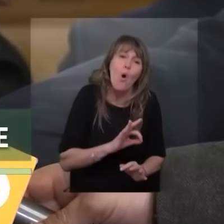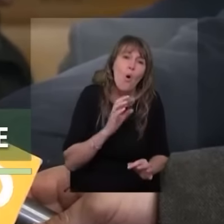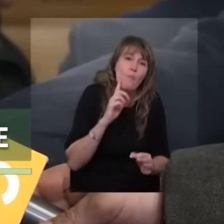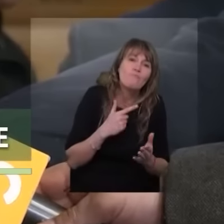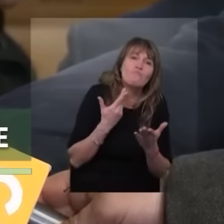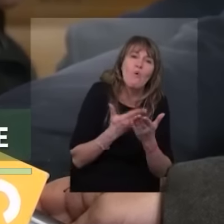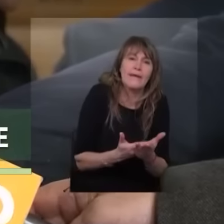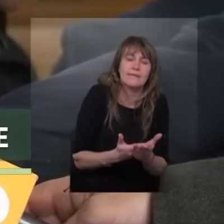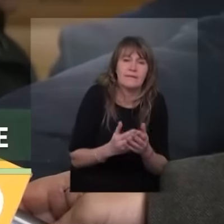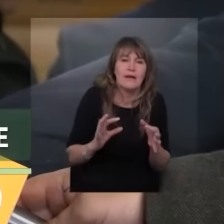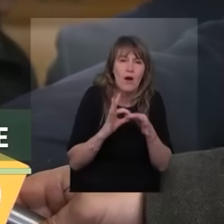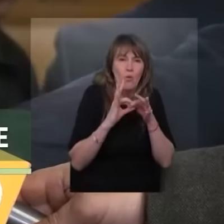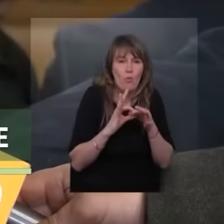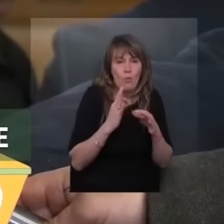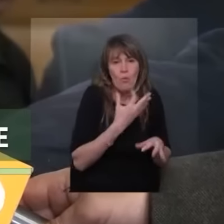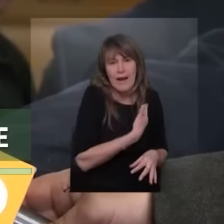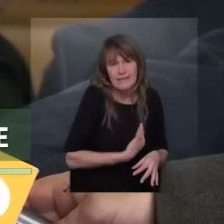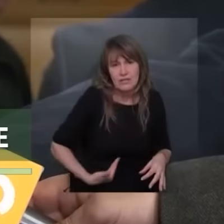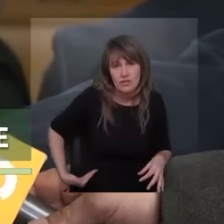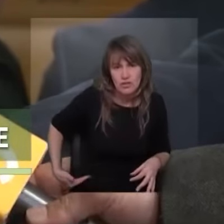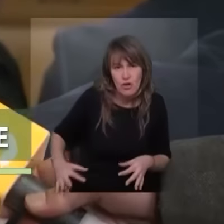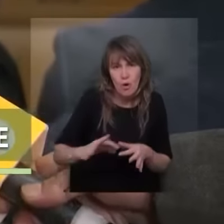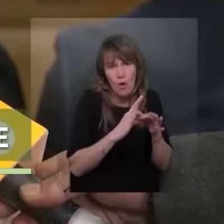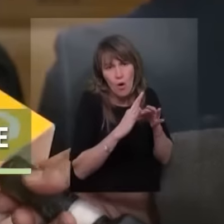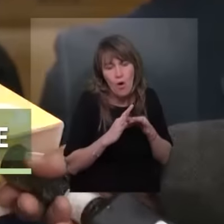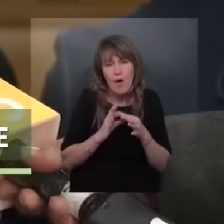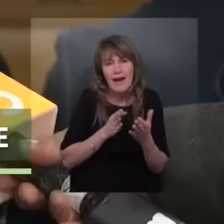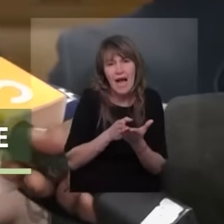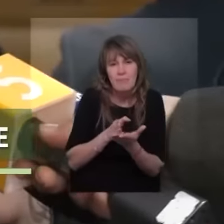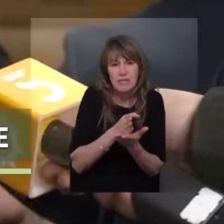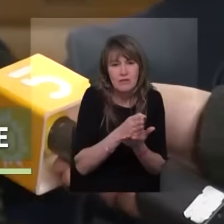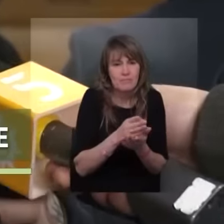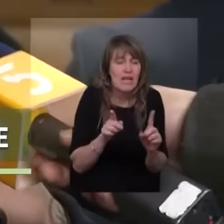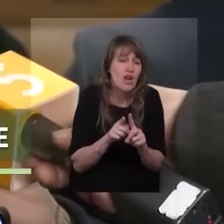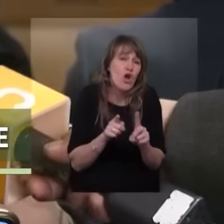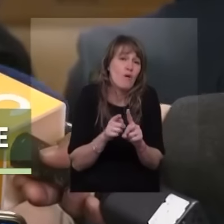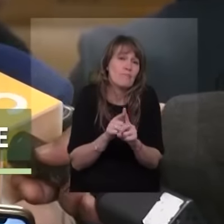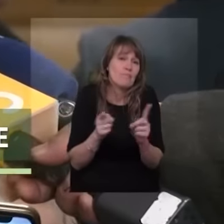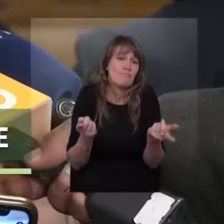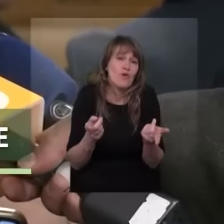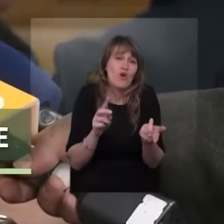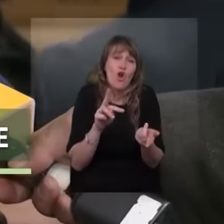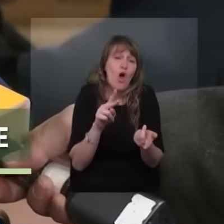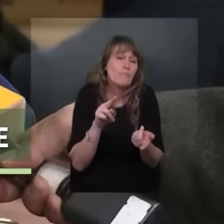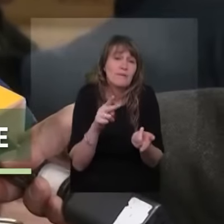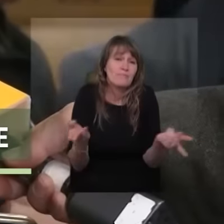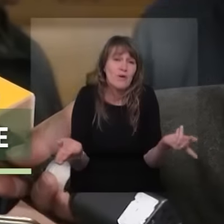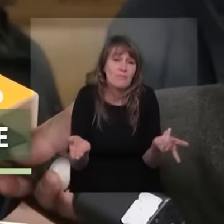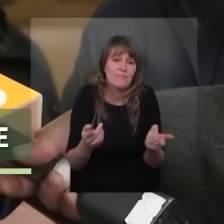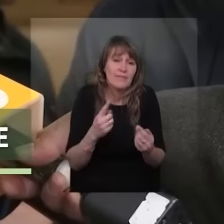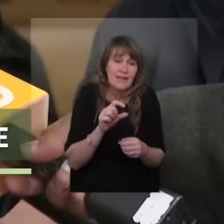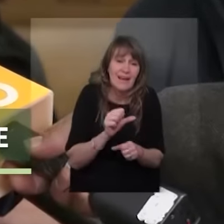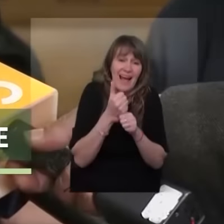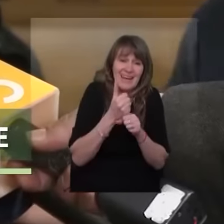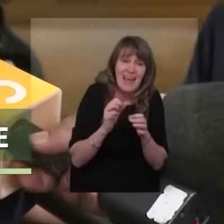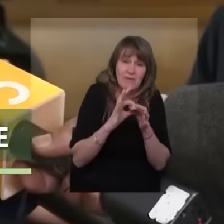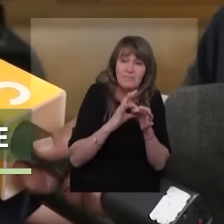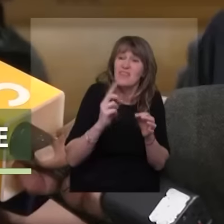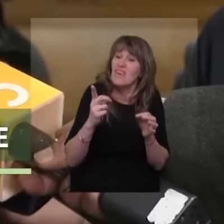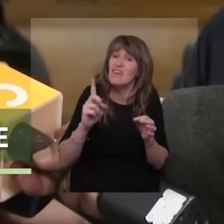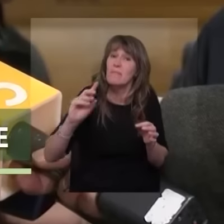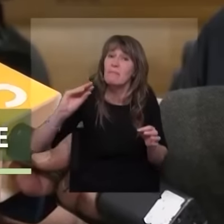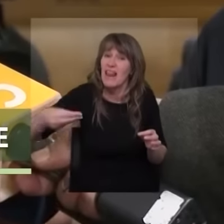que están en la coalición que es es el camino correcto es la misma cosa son dos caras de la misma moneda no puede ganar la coalición si no pierde frente